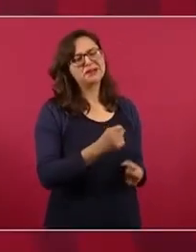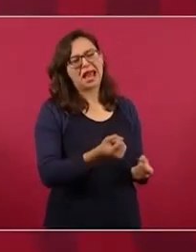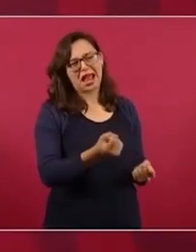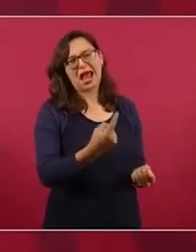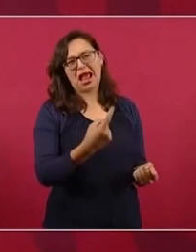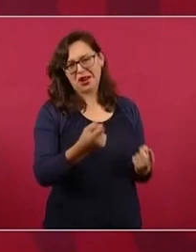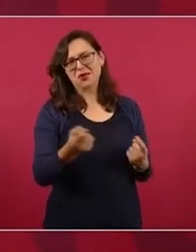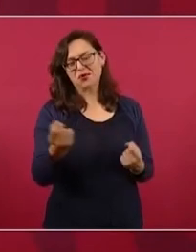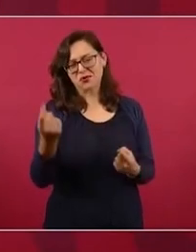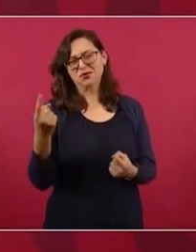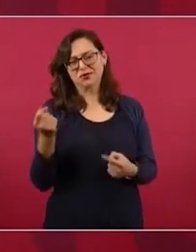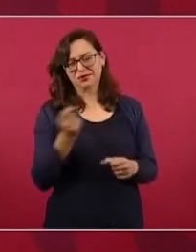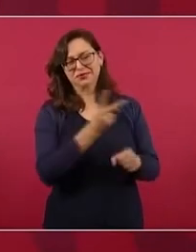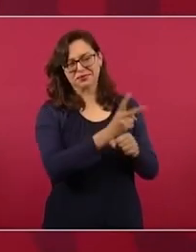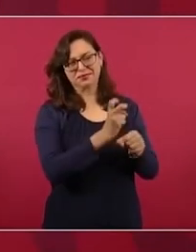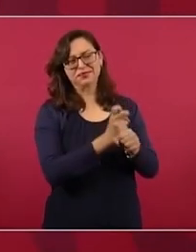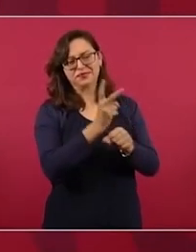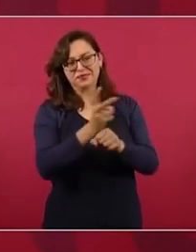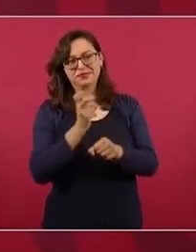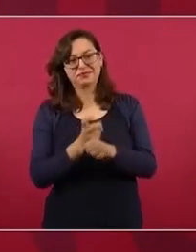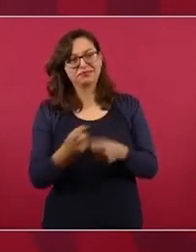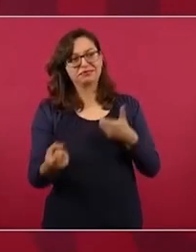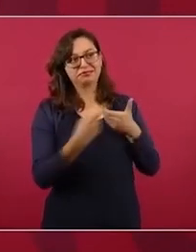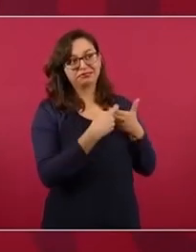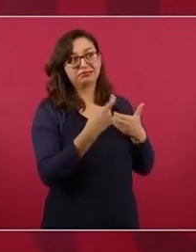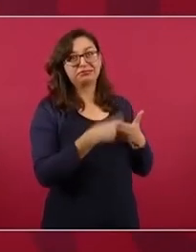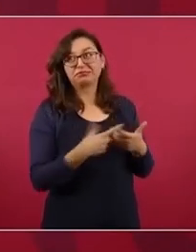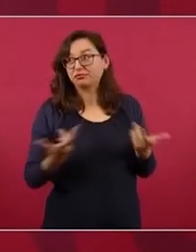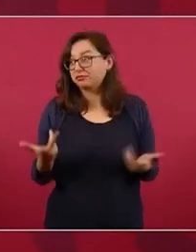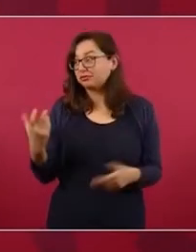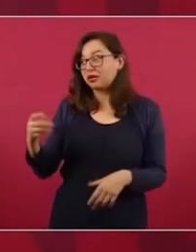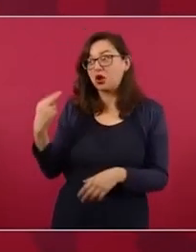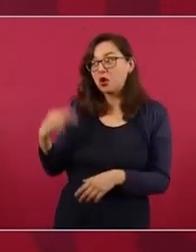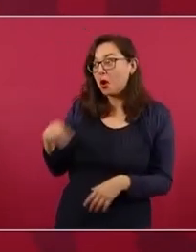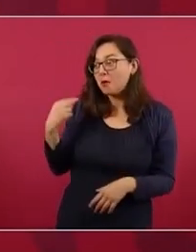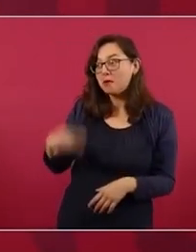No, es de Oaxaca, de Hidalgo.